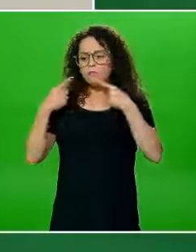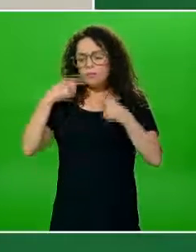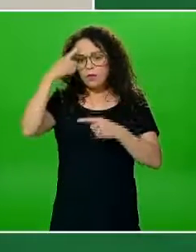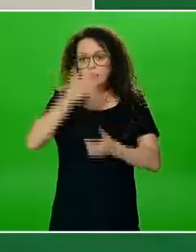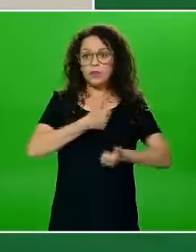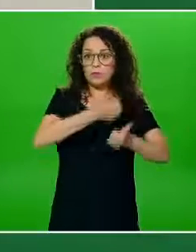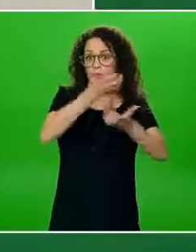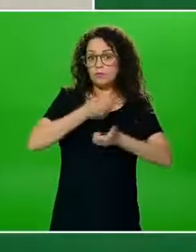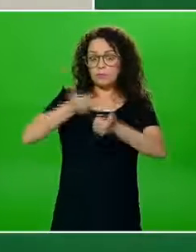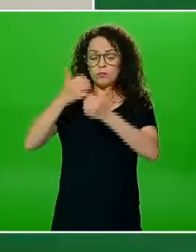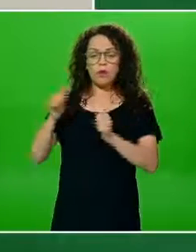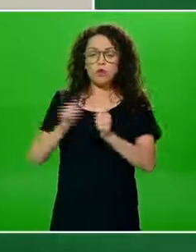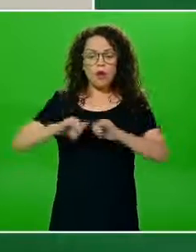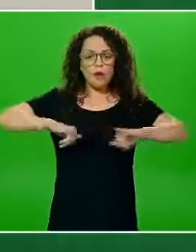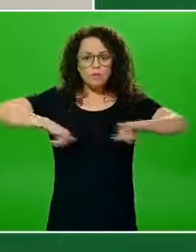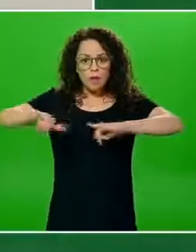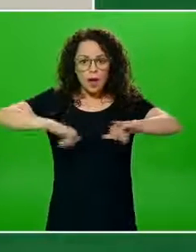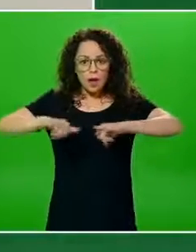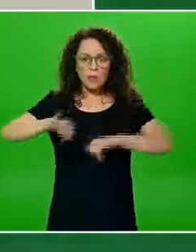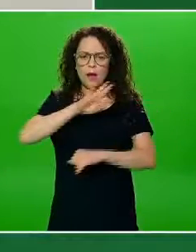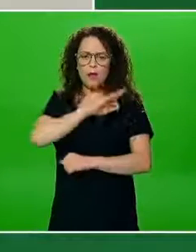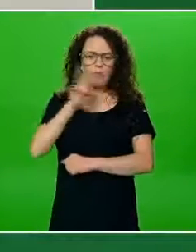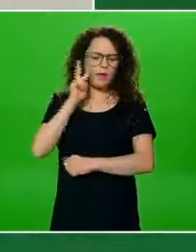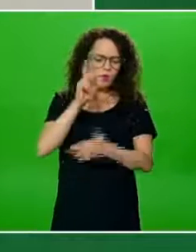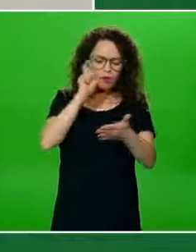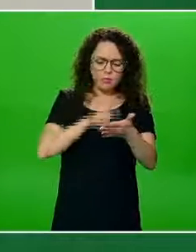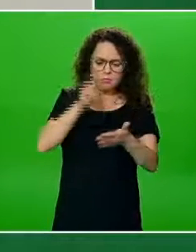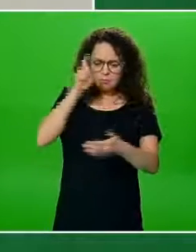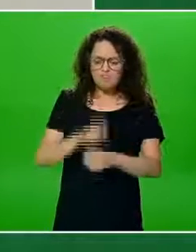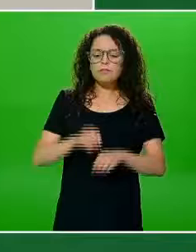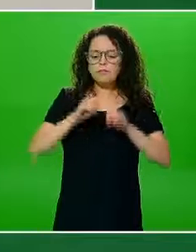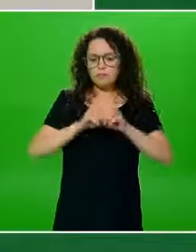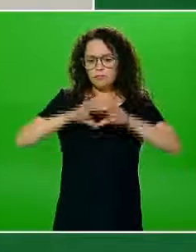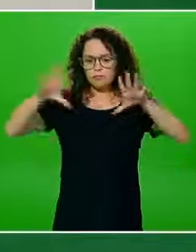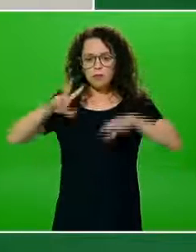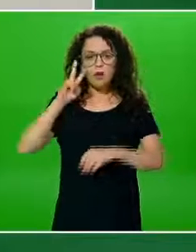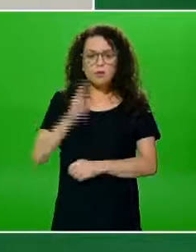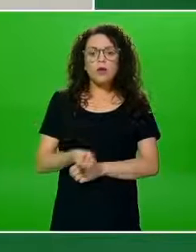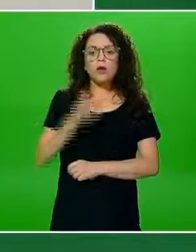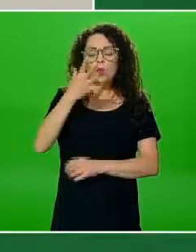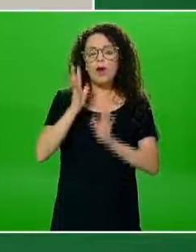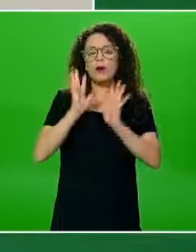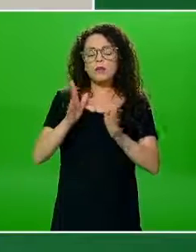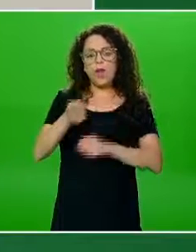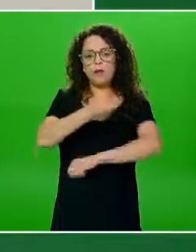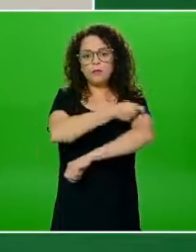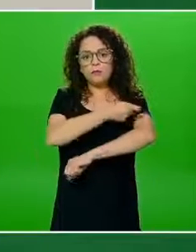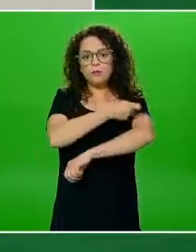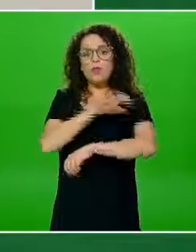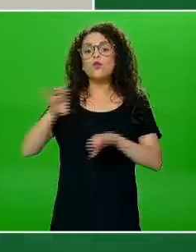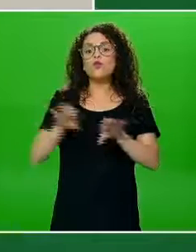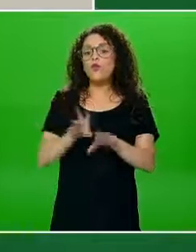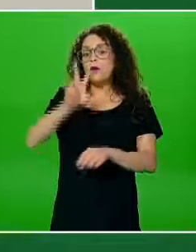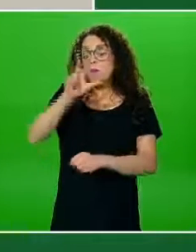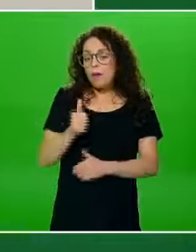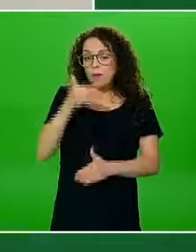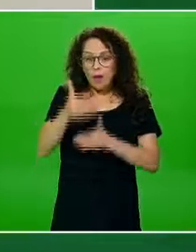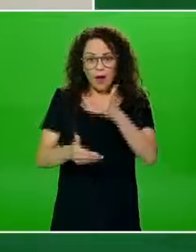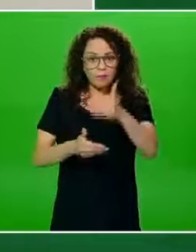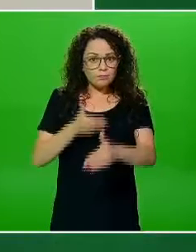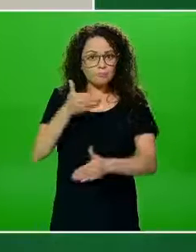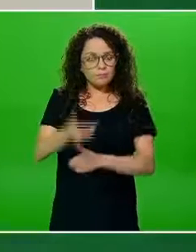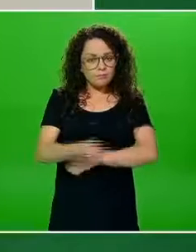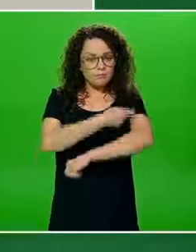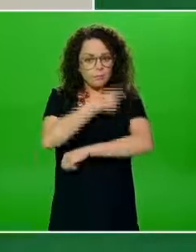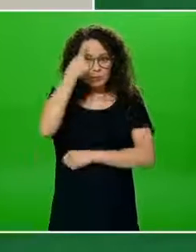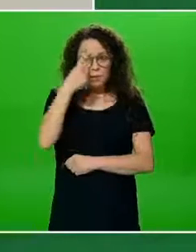mapas interactivos en donde van a poder encontrar las dosis aplicadas y cómo va avanzando la vacunación para cada una